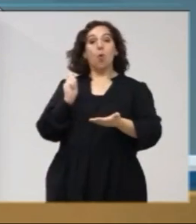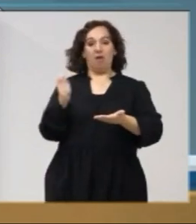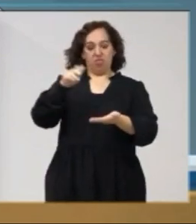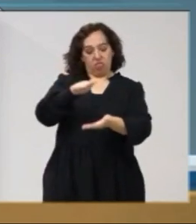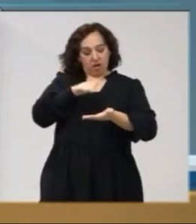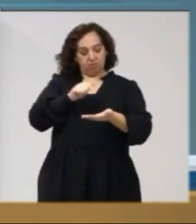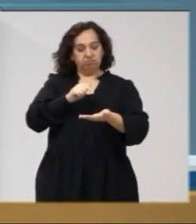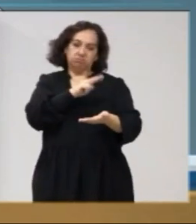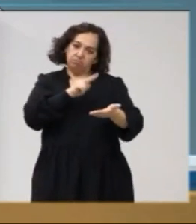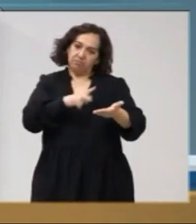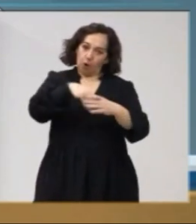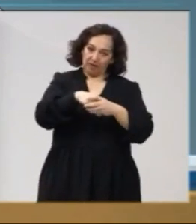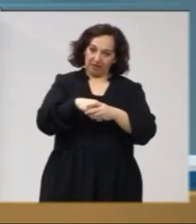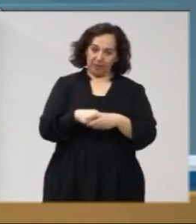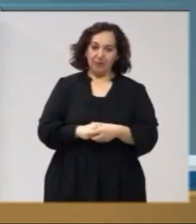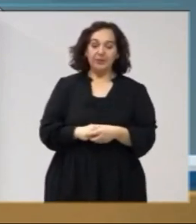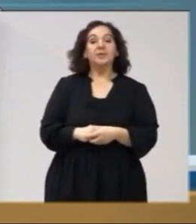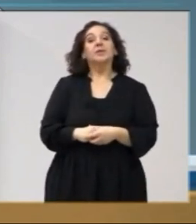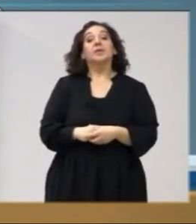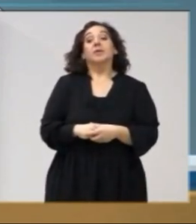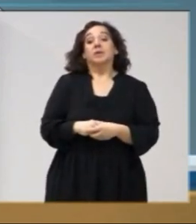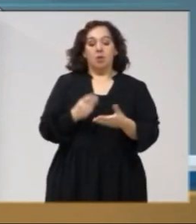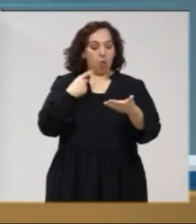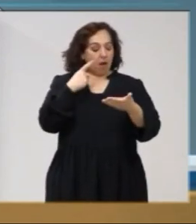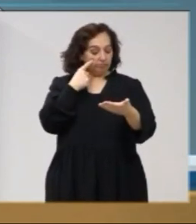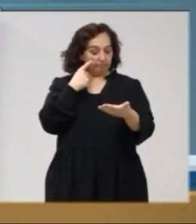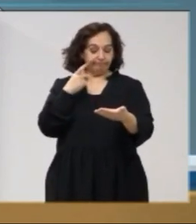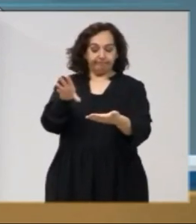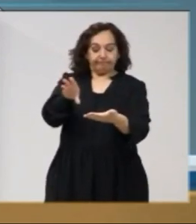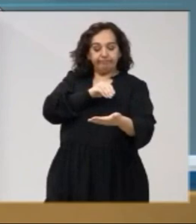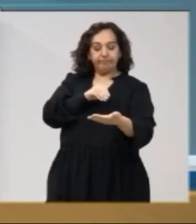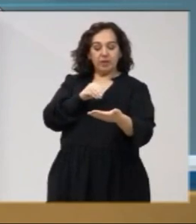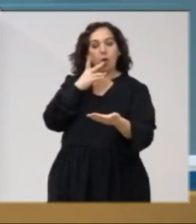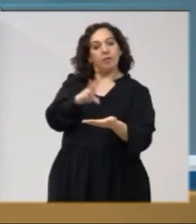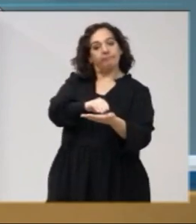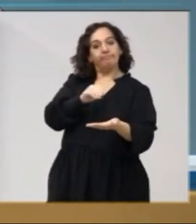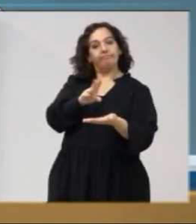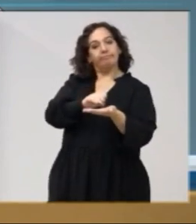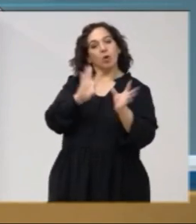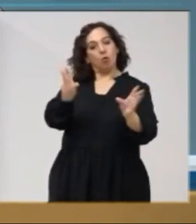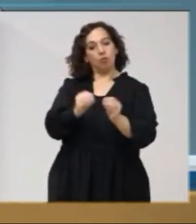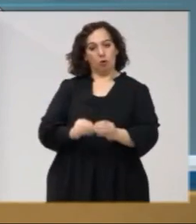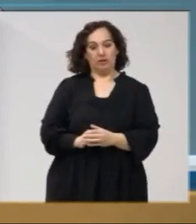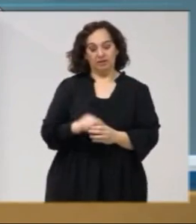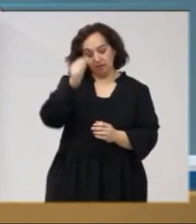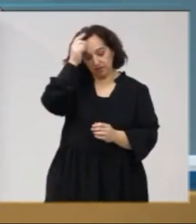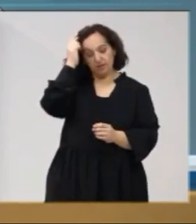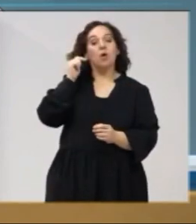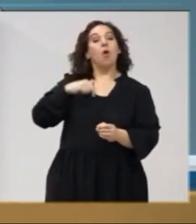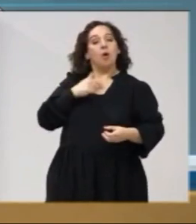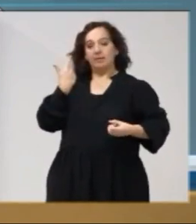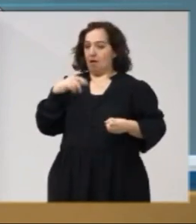y sacar de ese sumario las conclusiones que me permiten hoy hablar